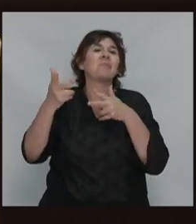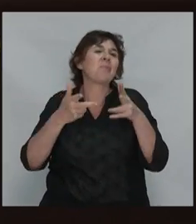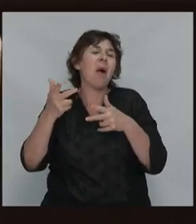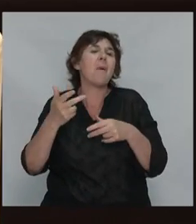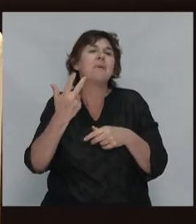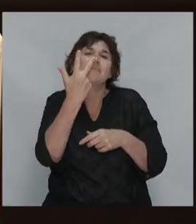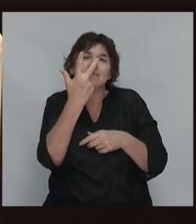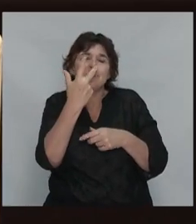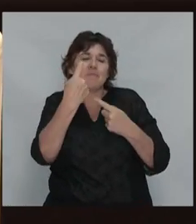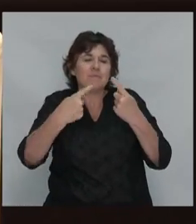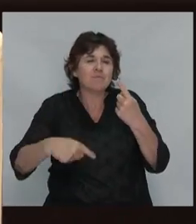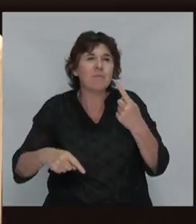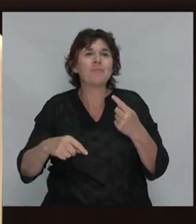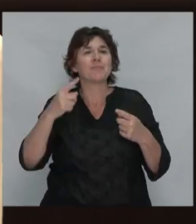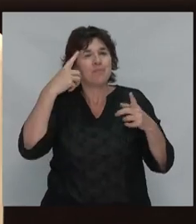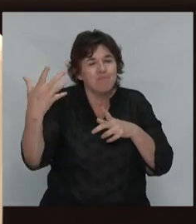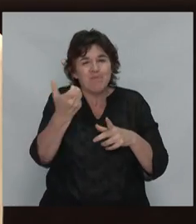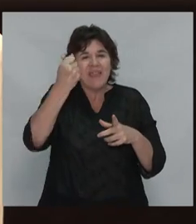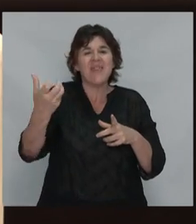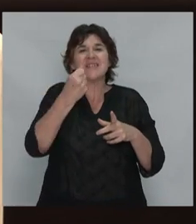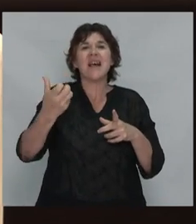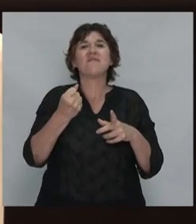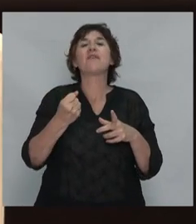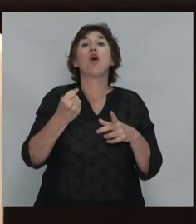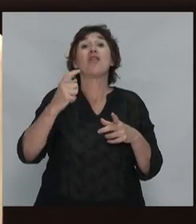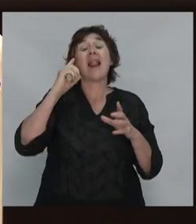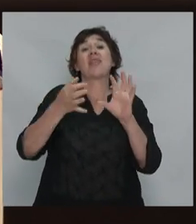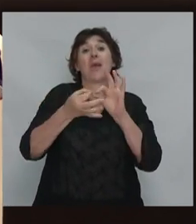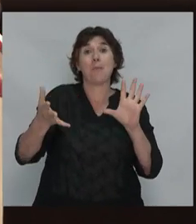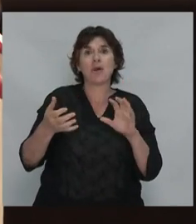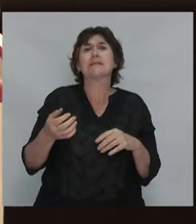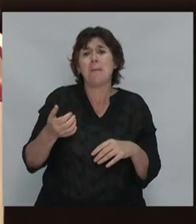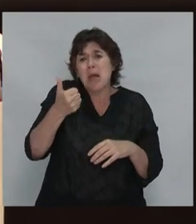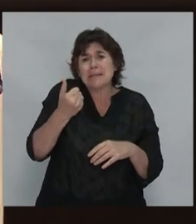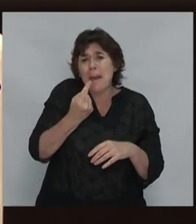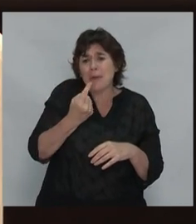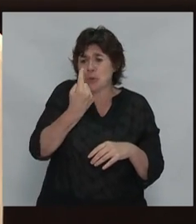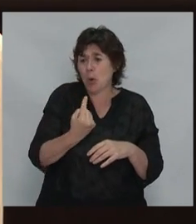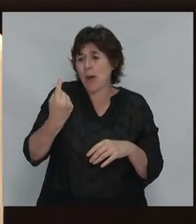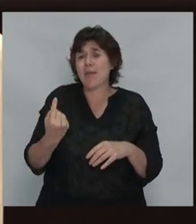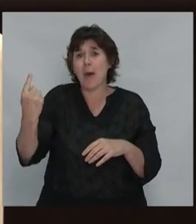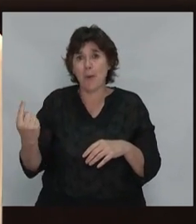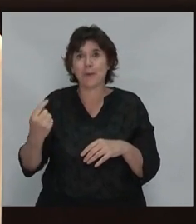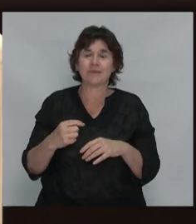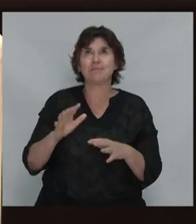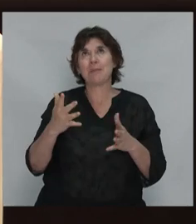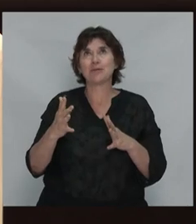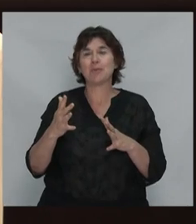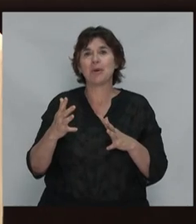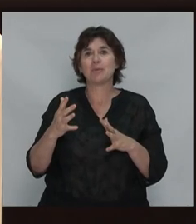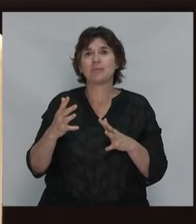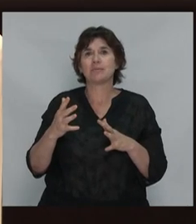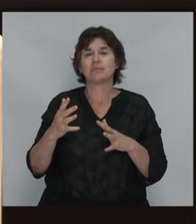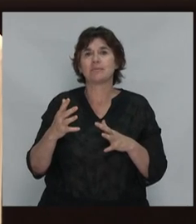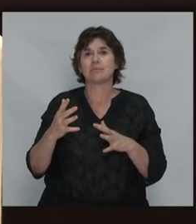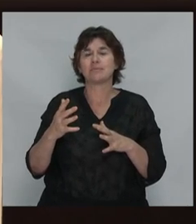principales desafíos para las democracias pero en seis minutos cada uno es decir a dos minutos más o menos